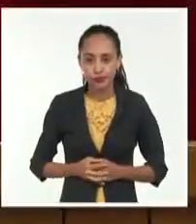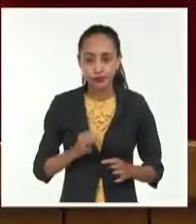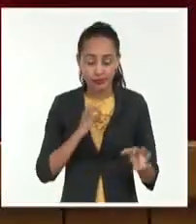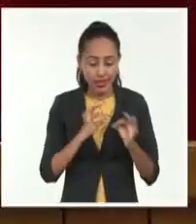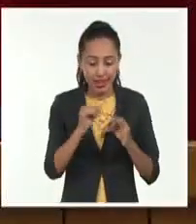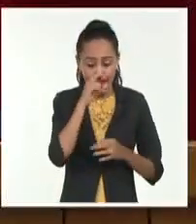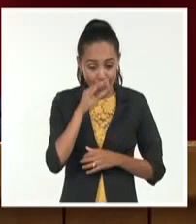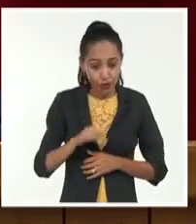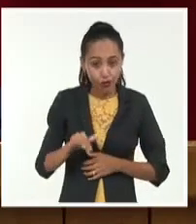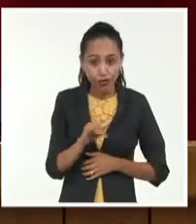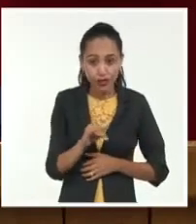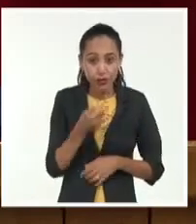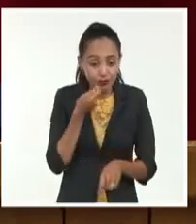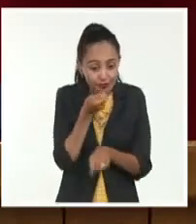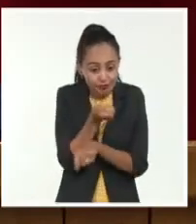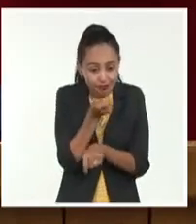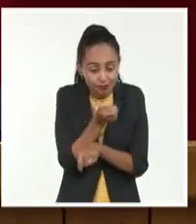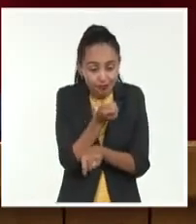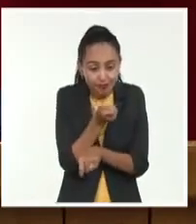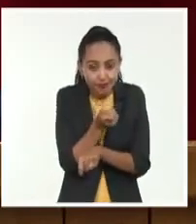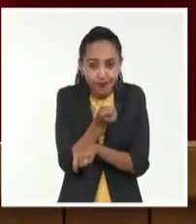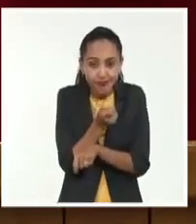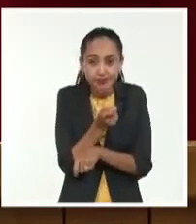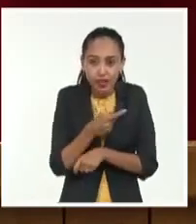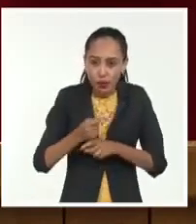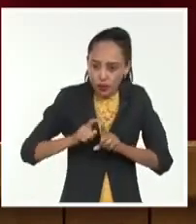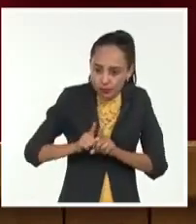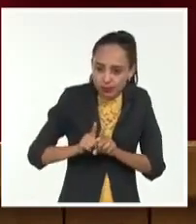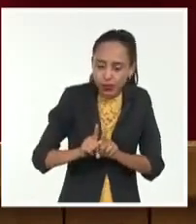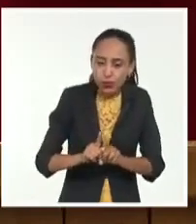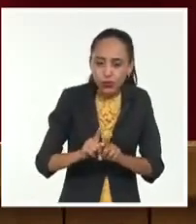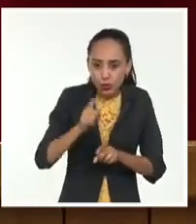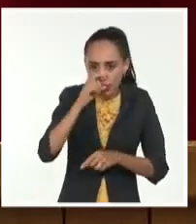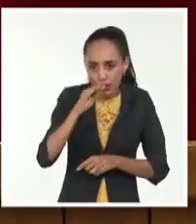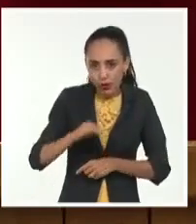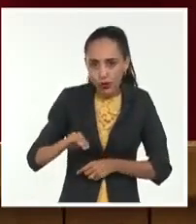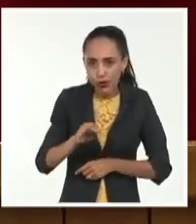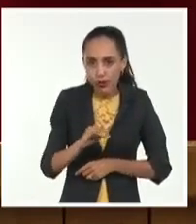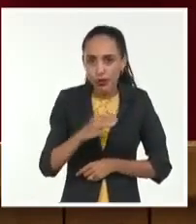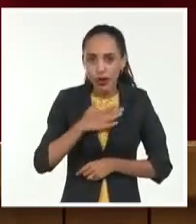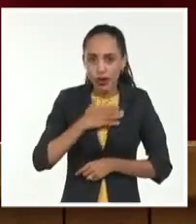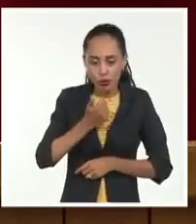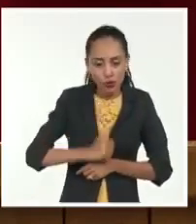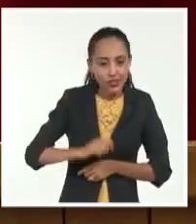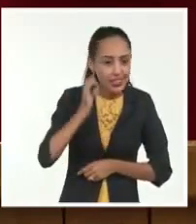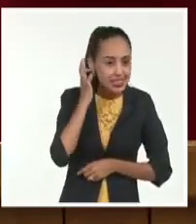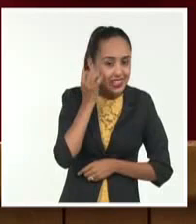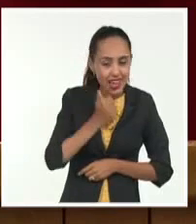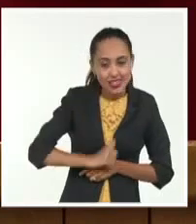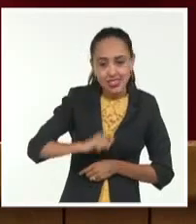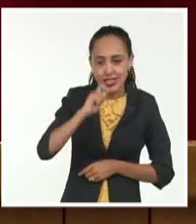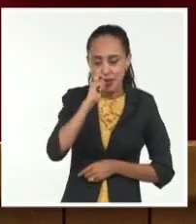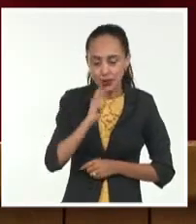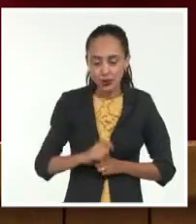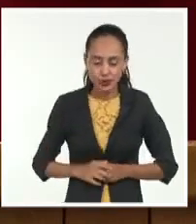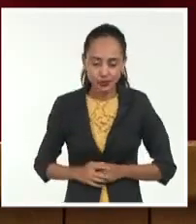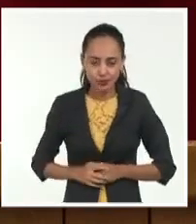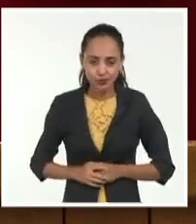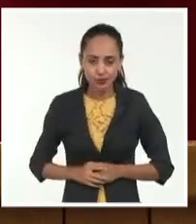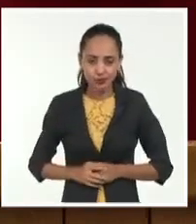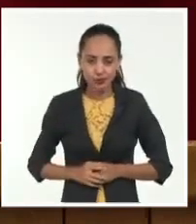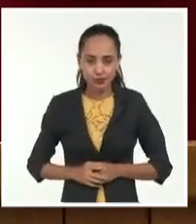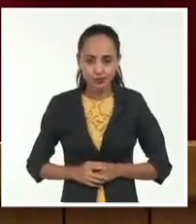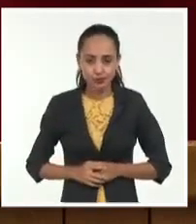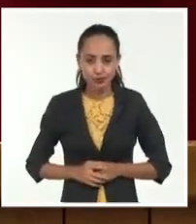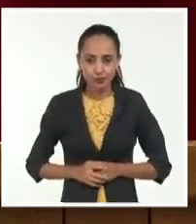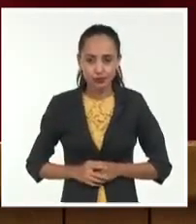no es sino educar desde la cercanía y el acompañamiento a nuestras hijas e hijos. No se trata